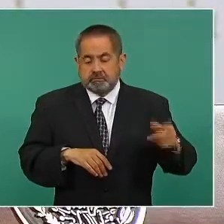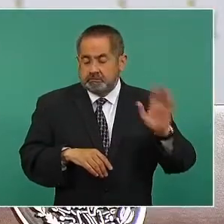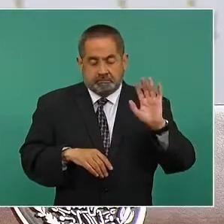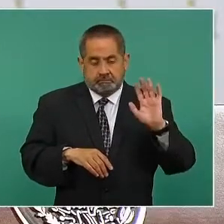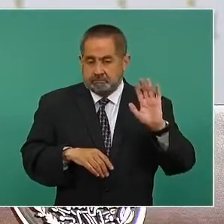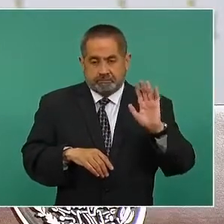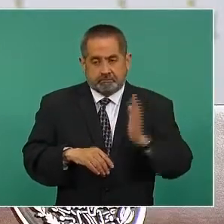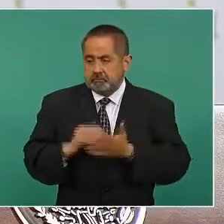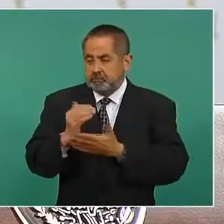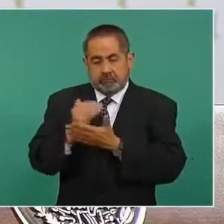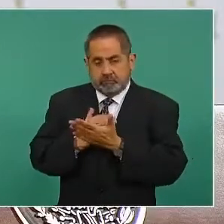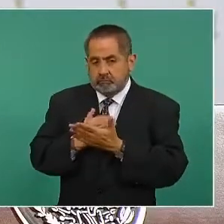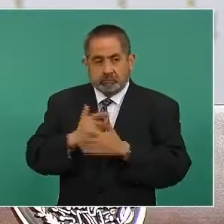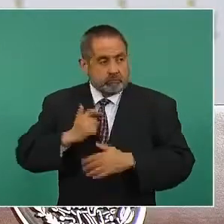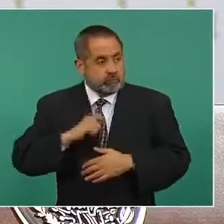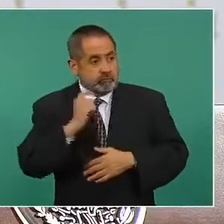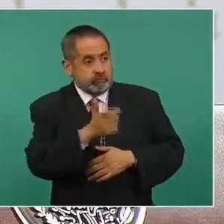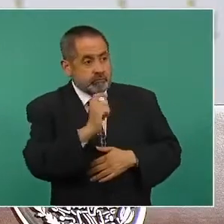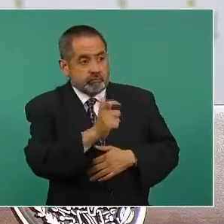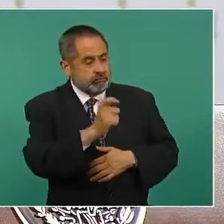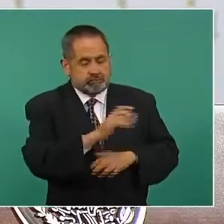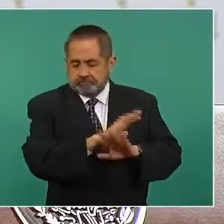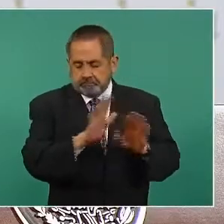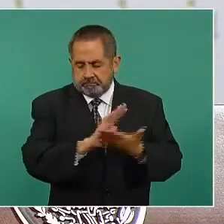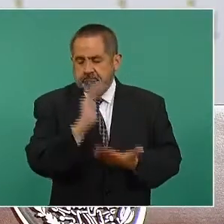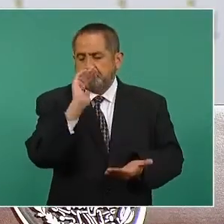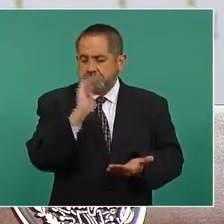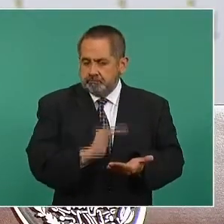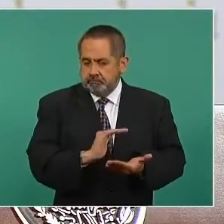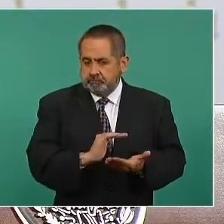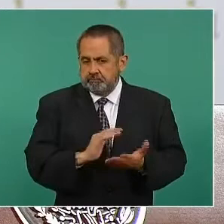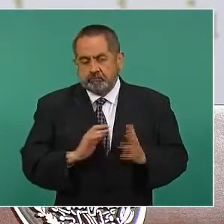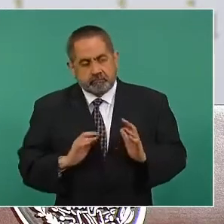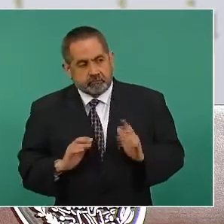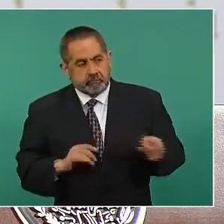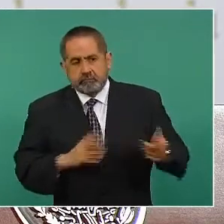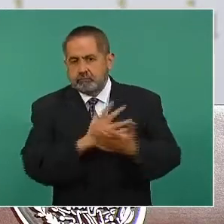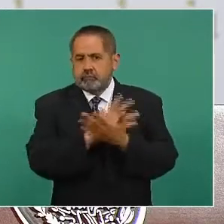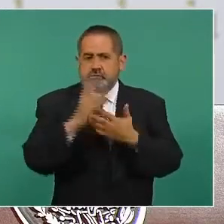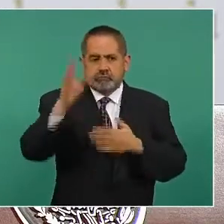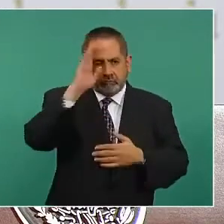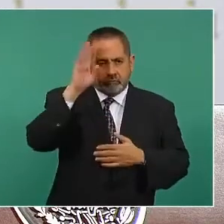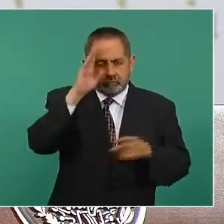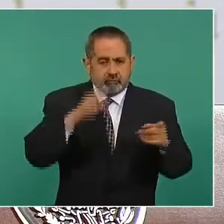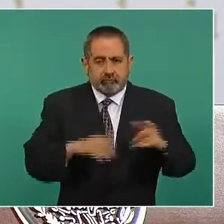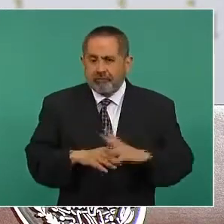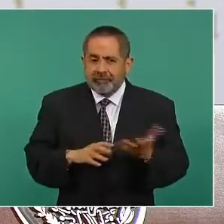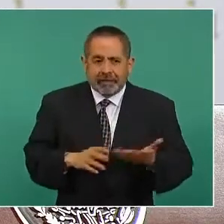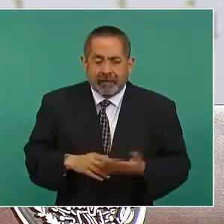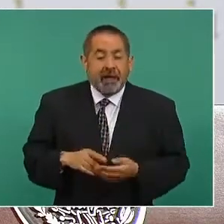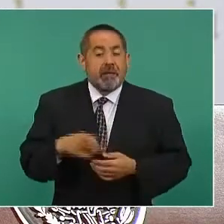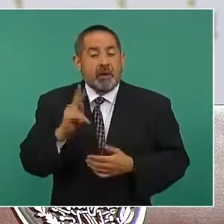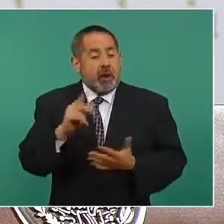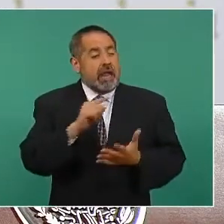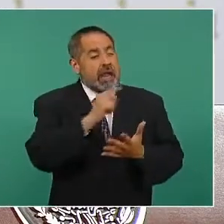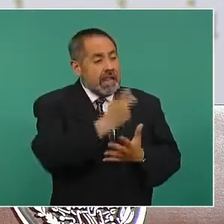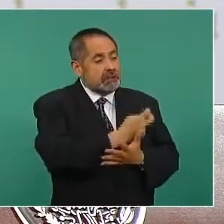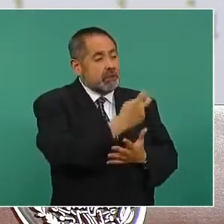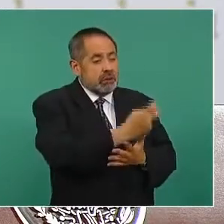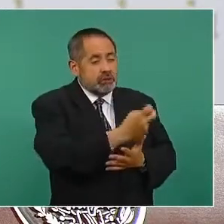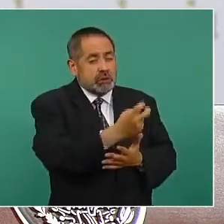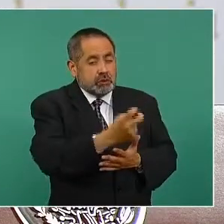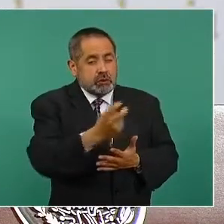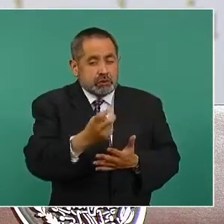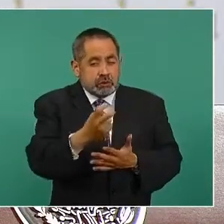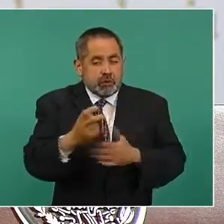reducir esos cobros excesivos. Pero todo esto se daba porque el